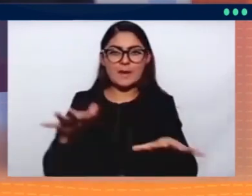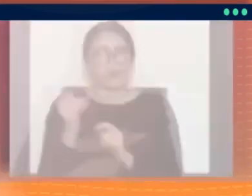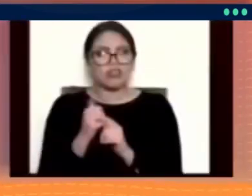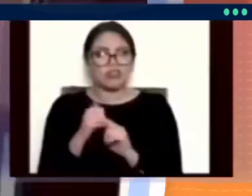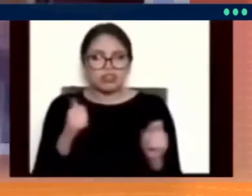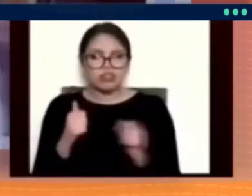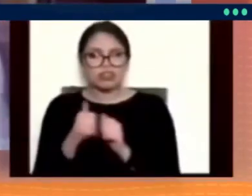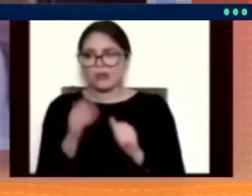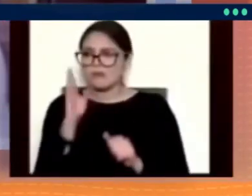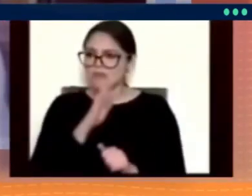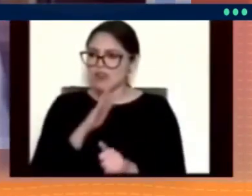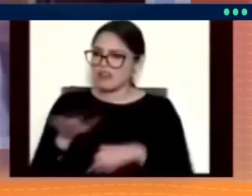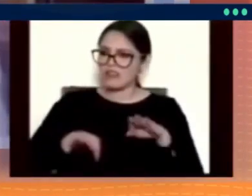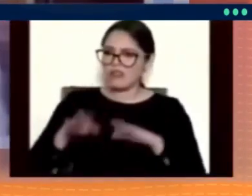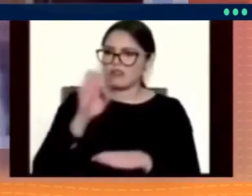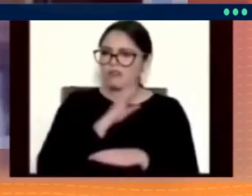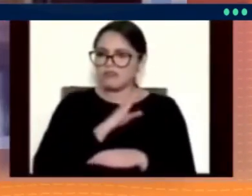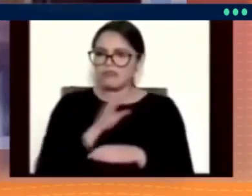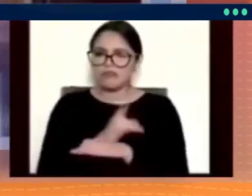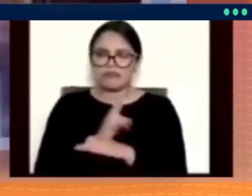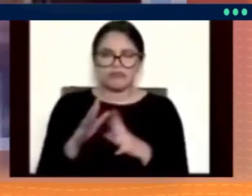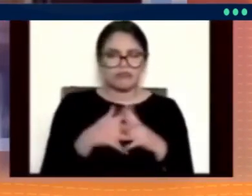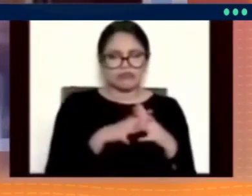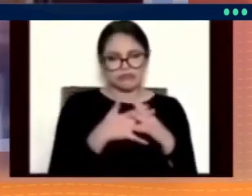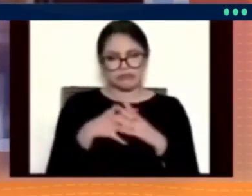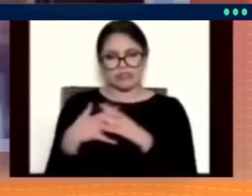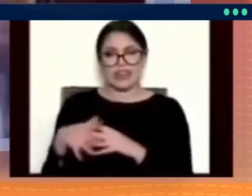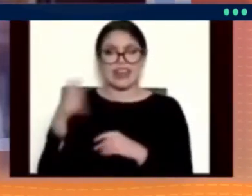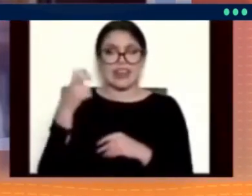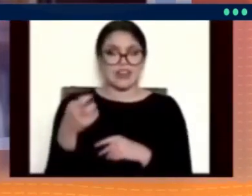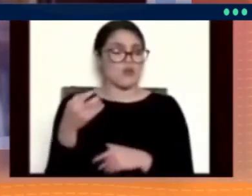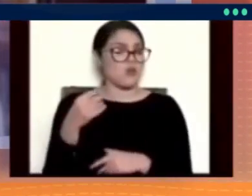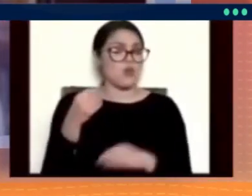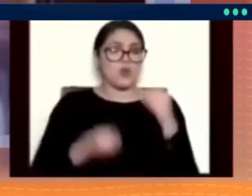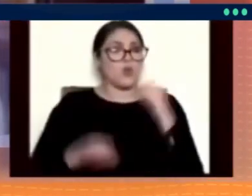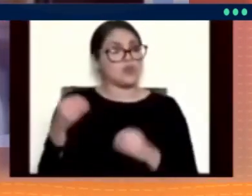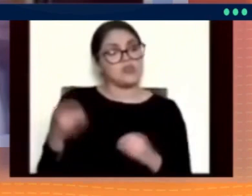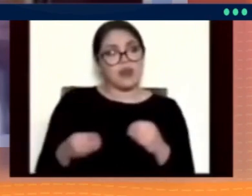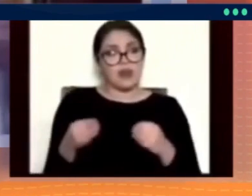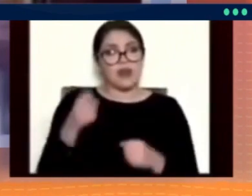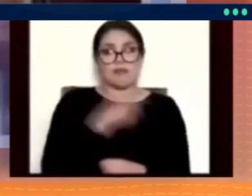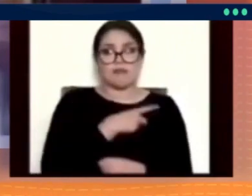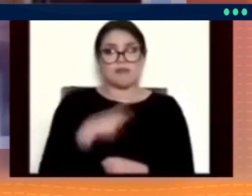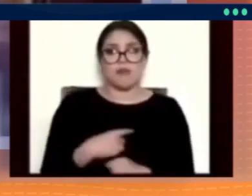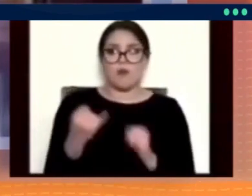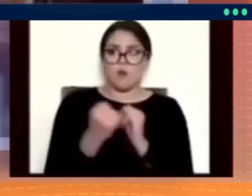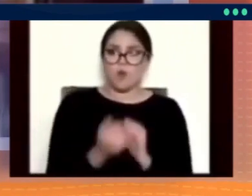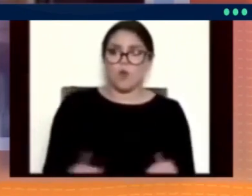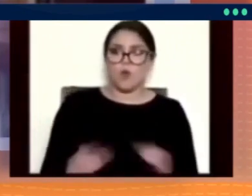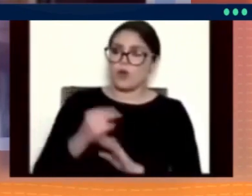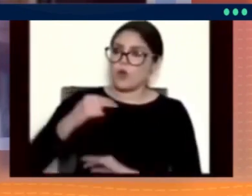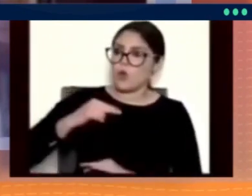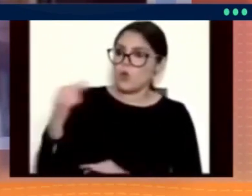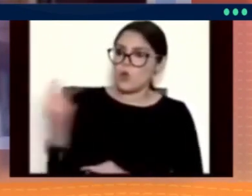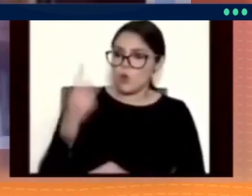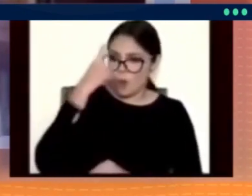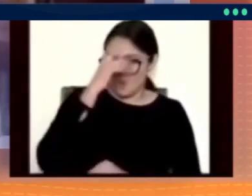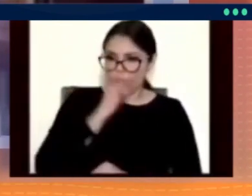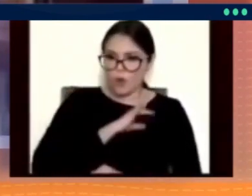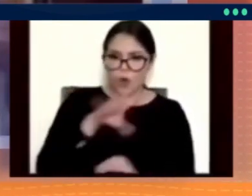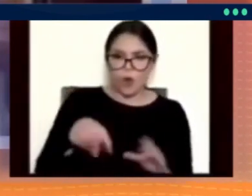igualitario. La eliminación de los estereotipos judiciales en los sistemas de justicia es una medida esencial para garantizar